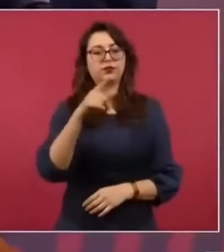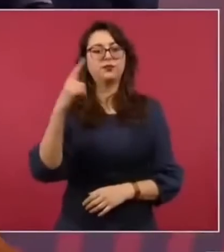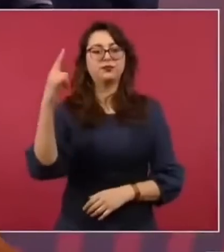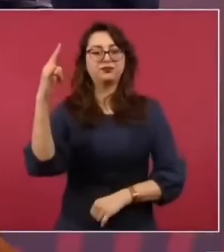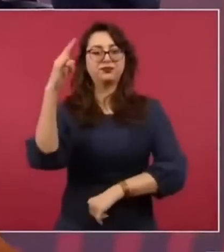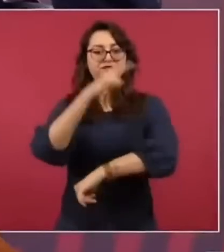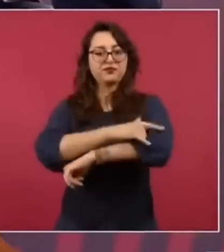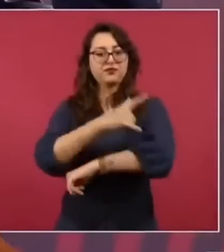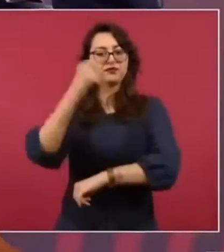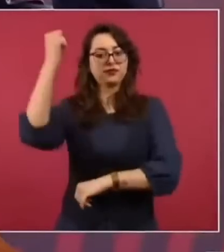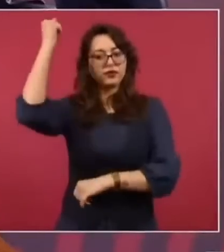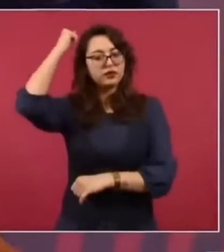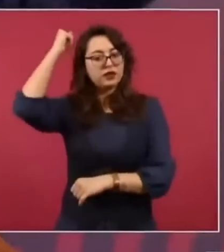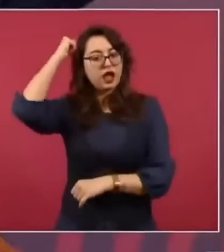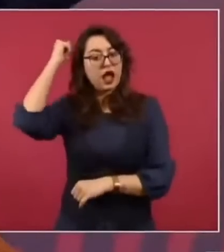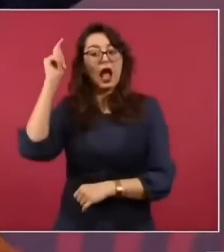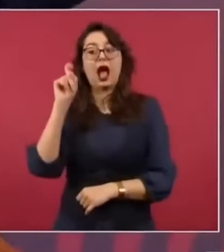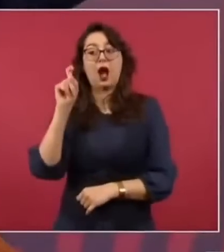en esa